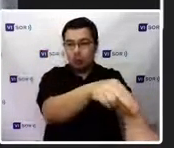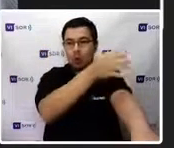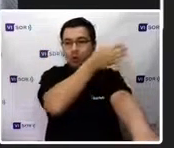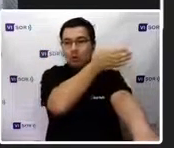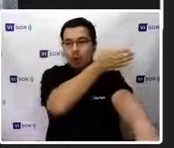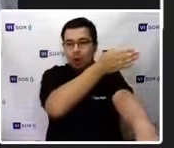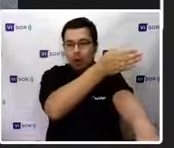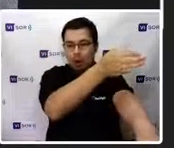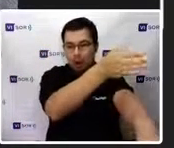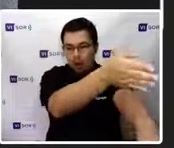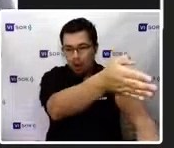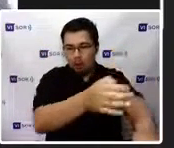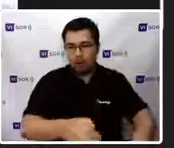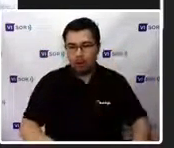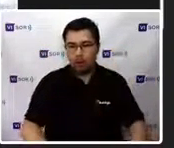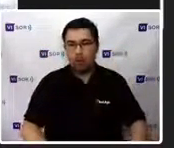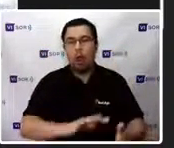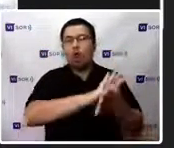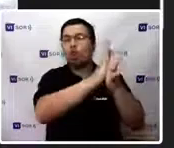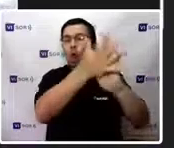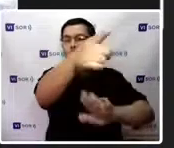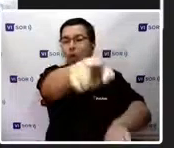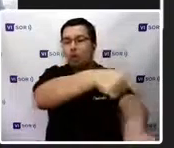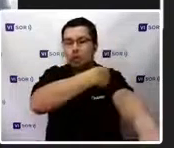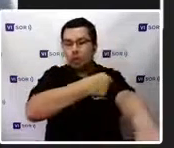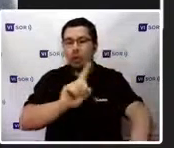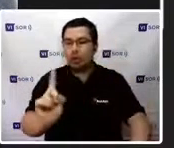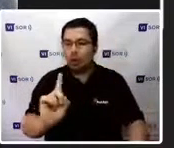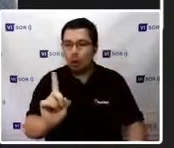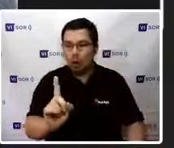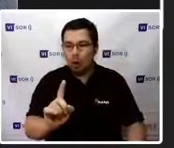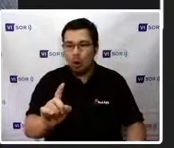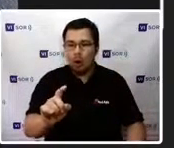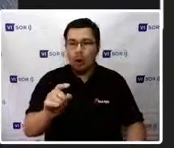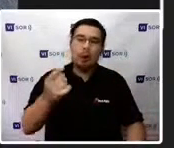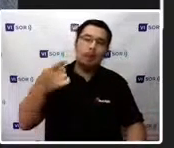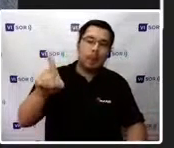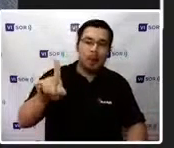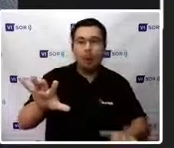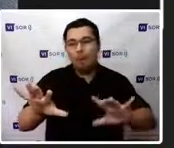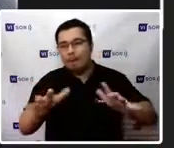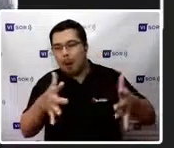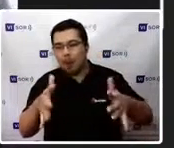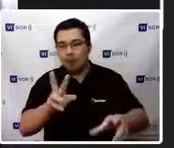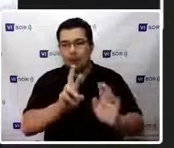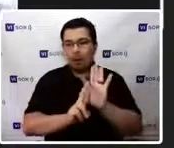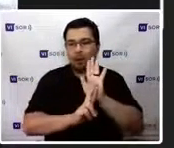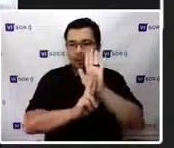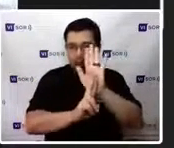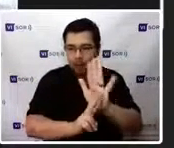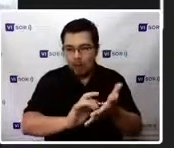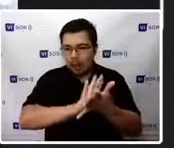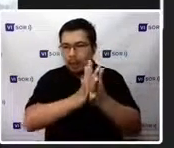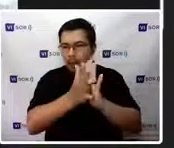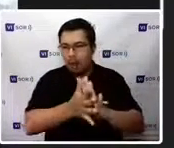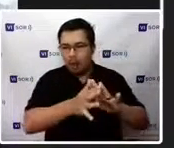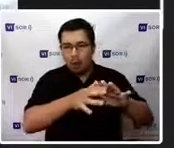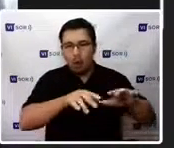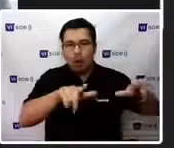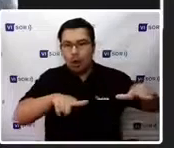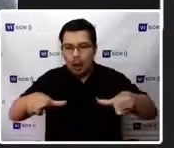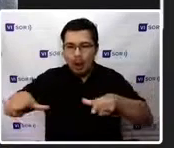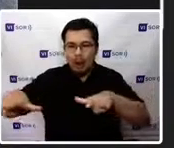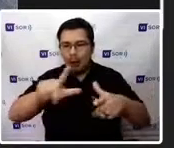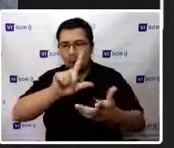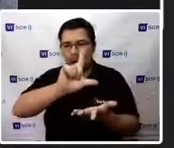una representación de cada una de las zonas del país. Estuvimos en San Pedro de Atacama, en el norte,